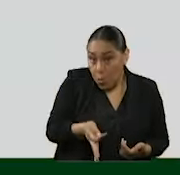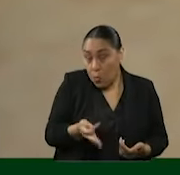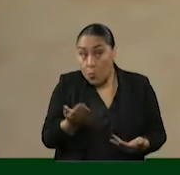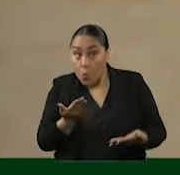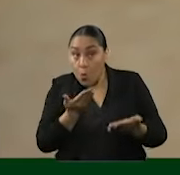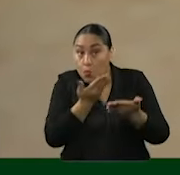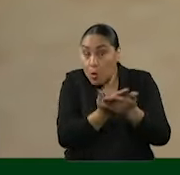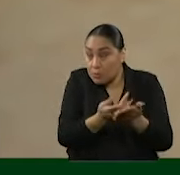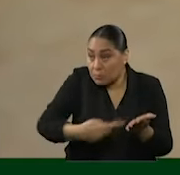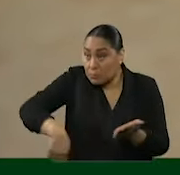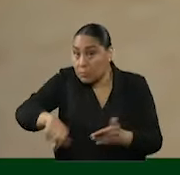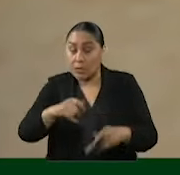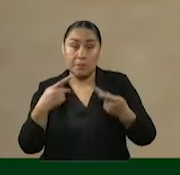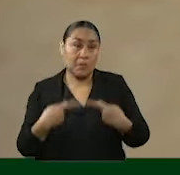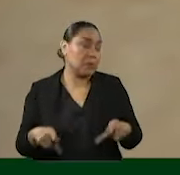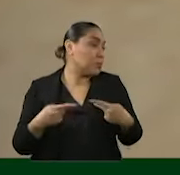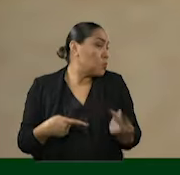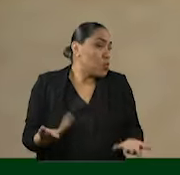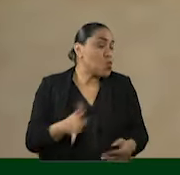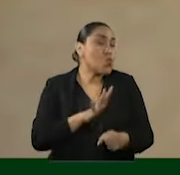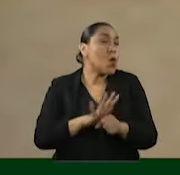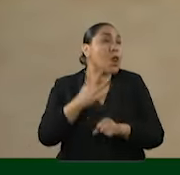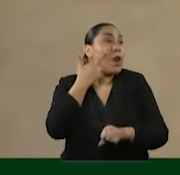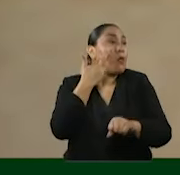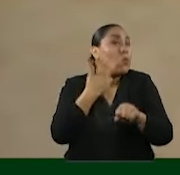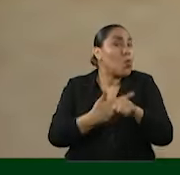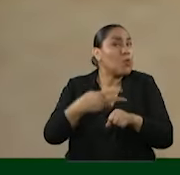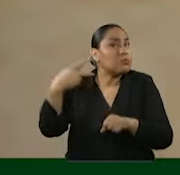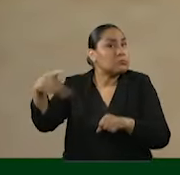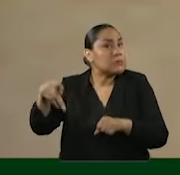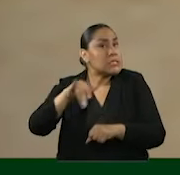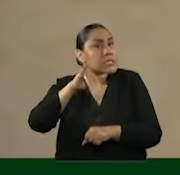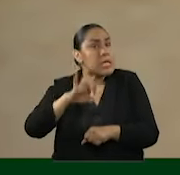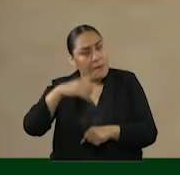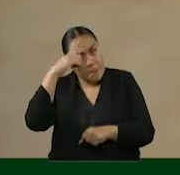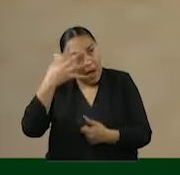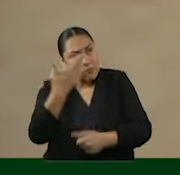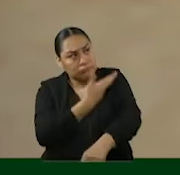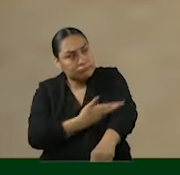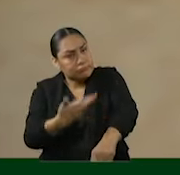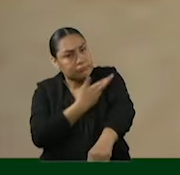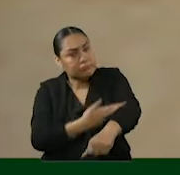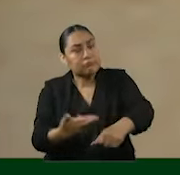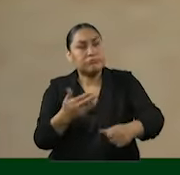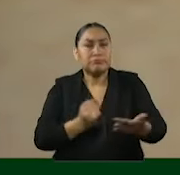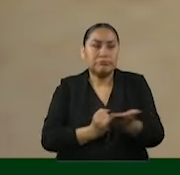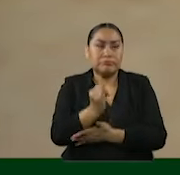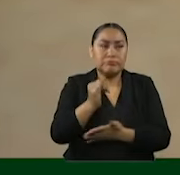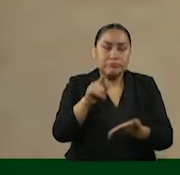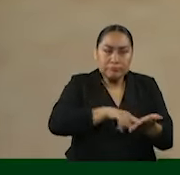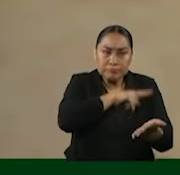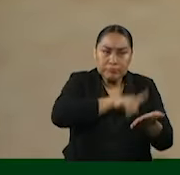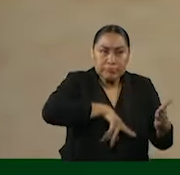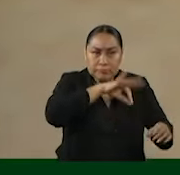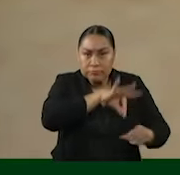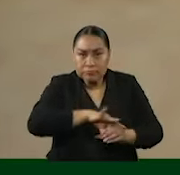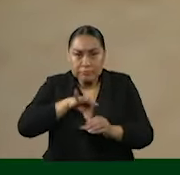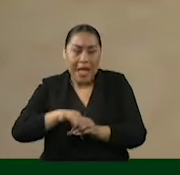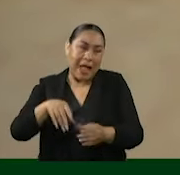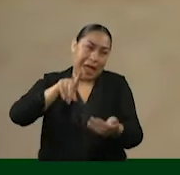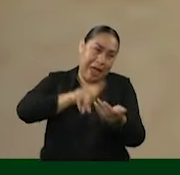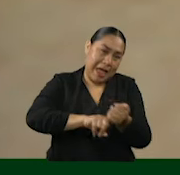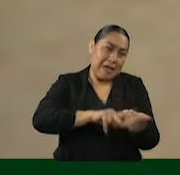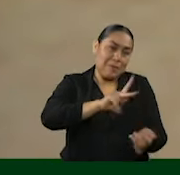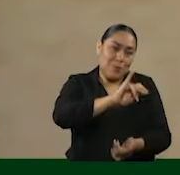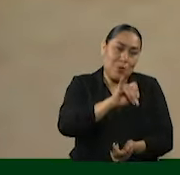o no Cuáles son las competencias que tendría el INE para organizar el proceso electoral en el poder judicial y